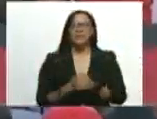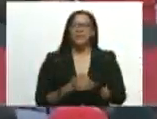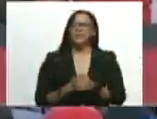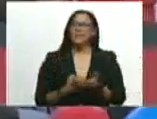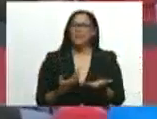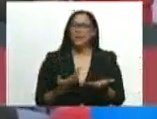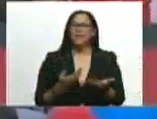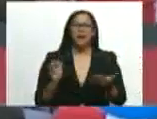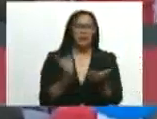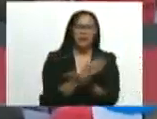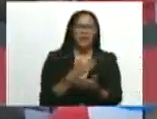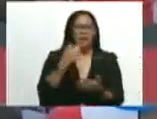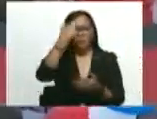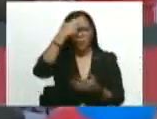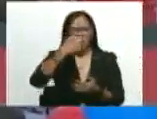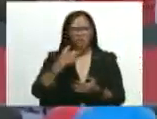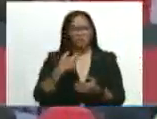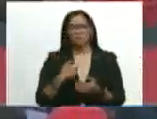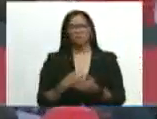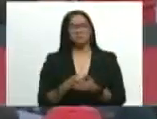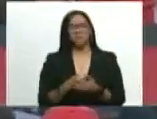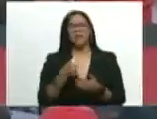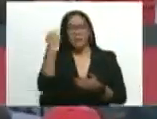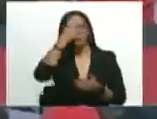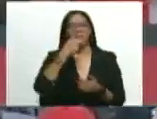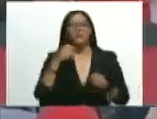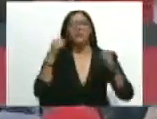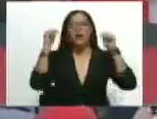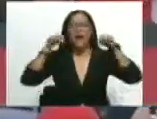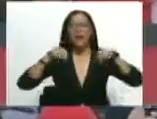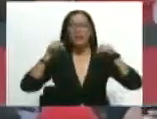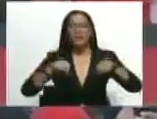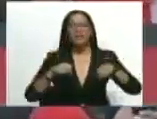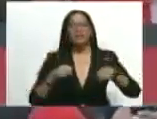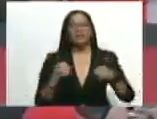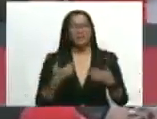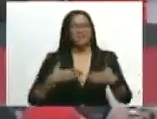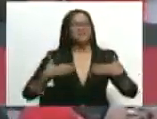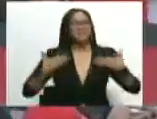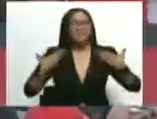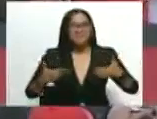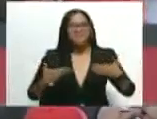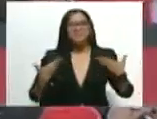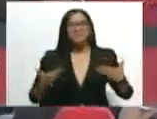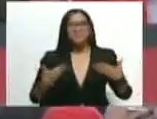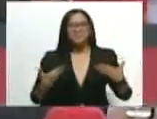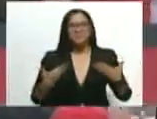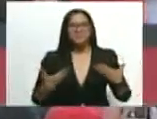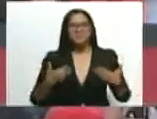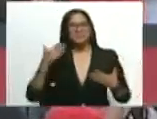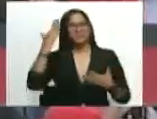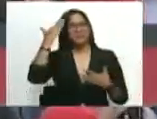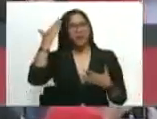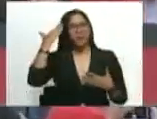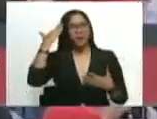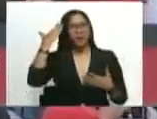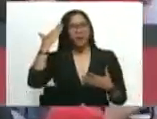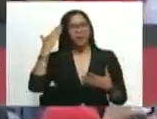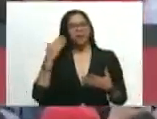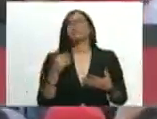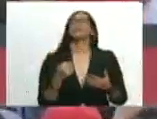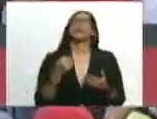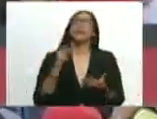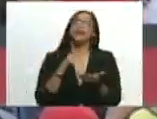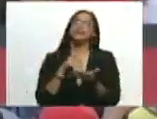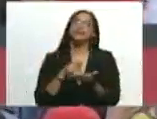aquí y nos ha llenado de mucha satisfacción y alegría saber de la